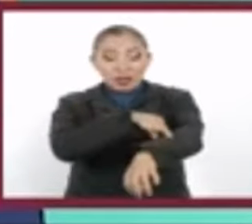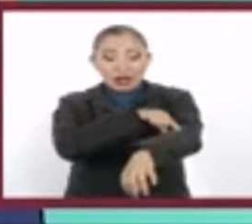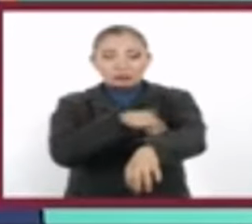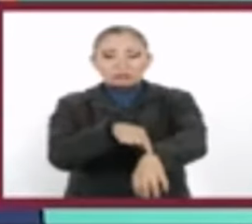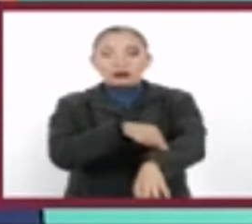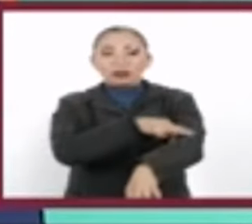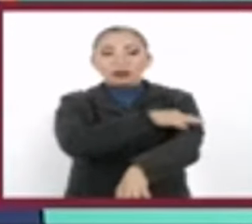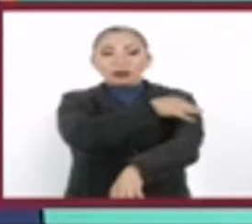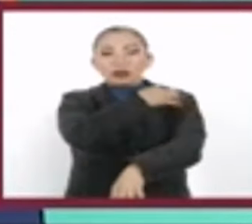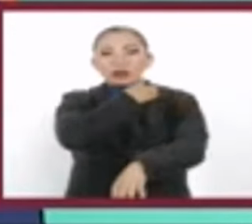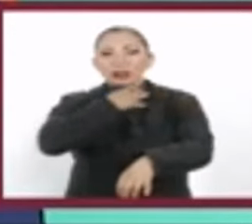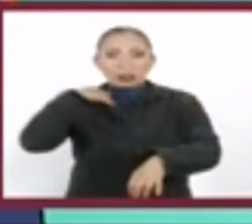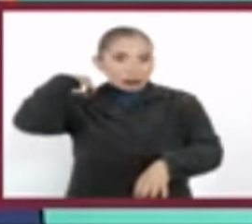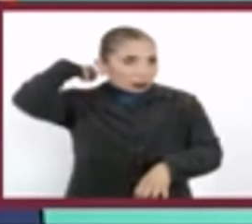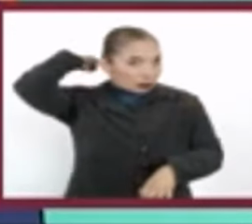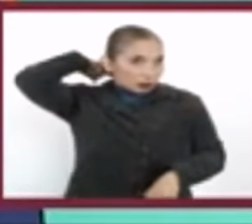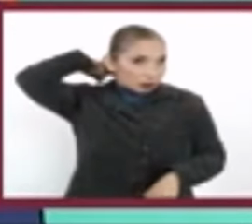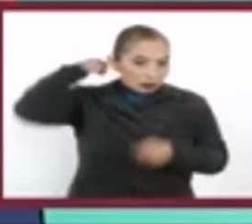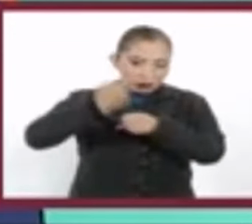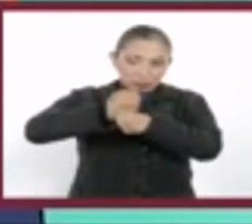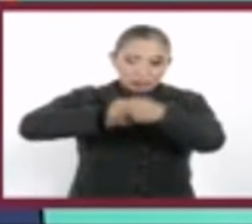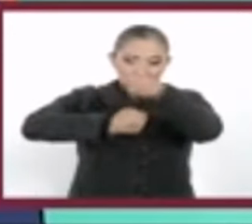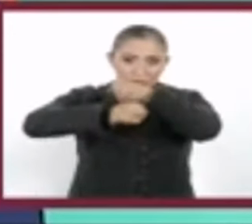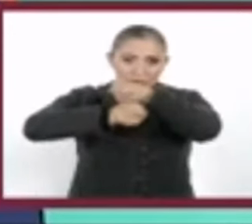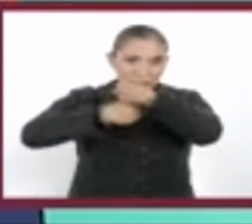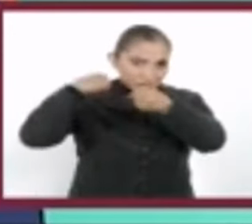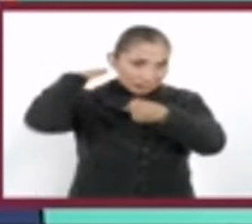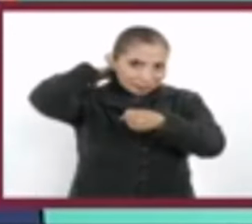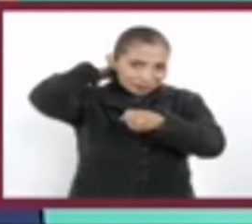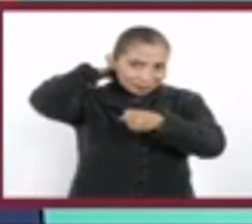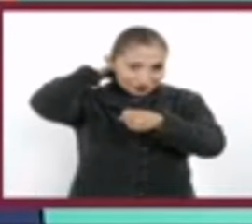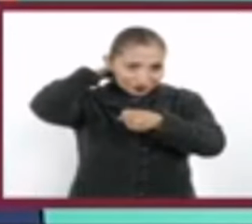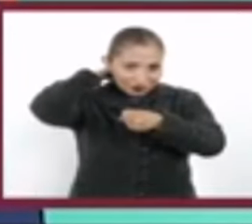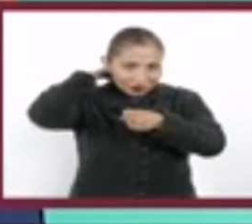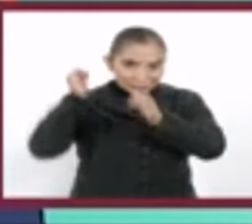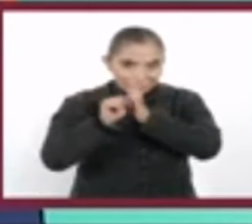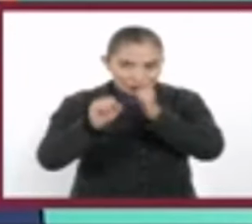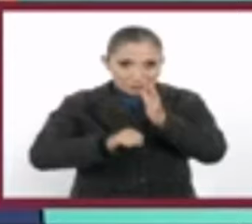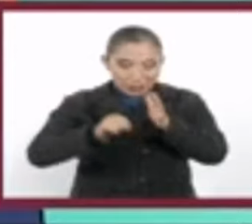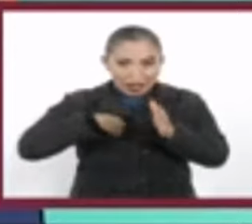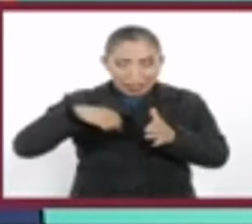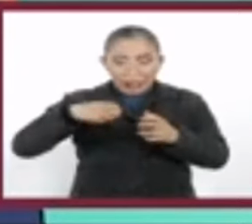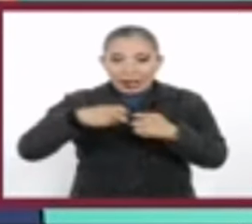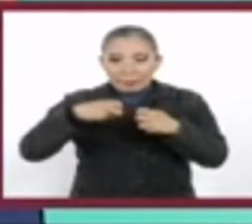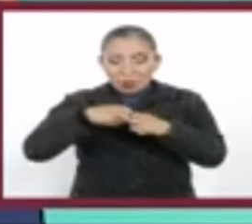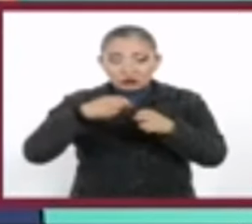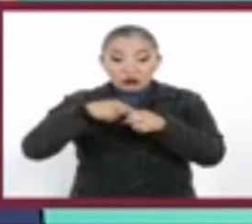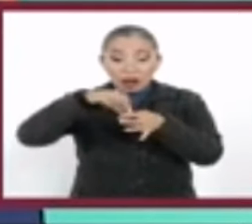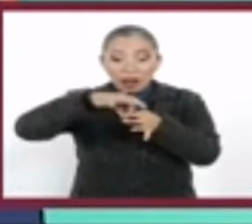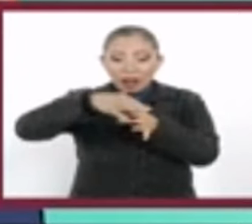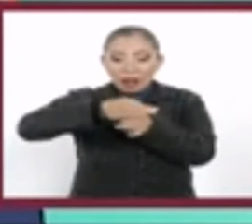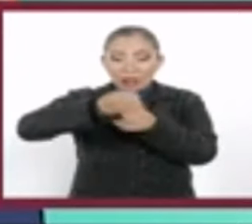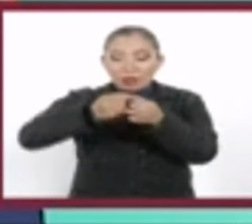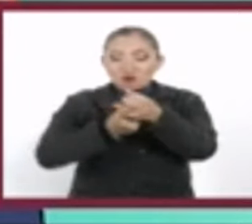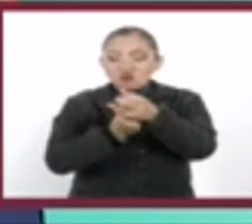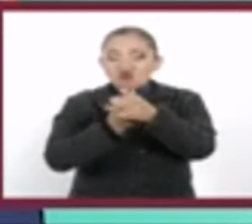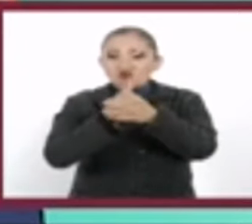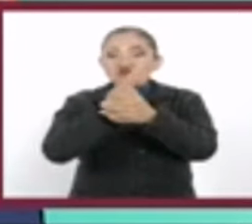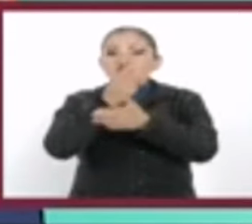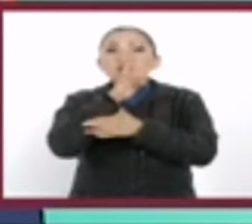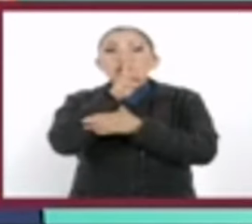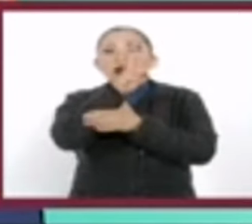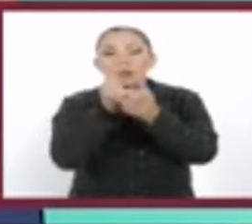brazo llevan esa información hasta la médula espinal, que se ubica en el sistema nervioso central. Y en la médula se elabora